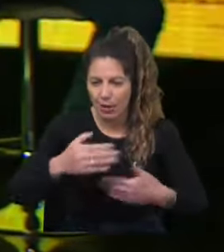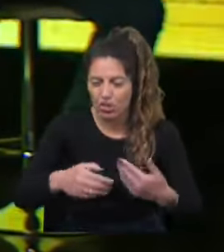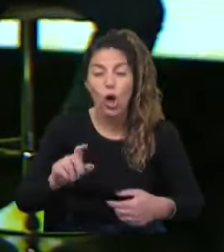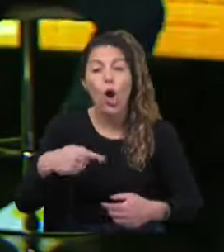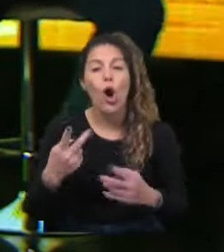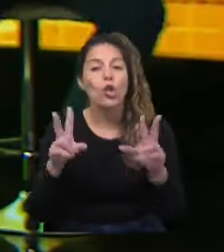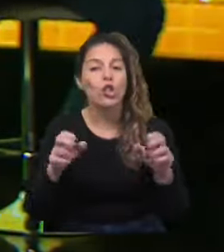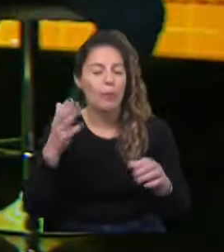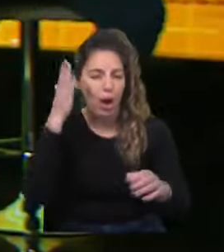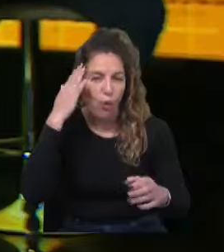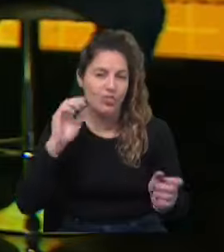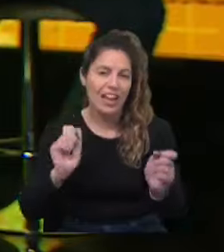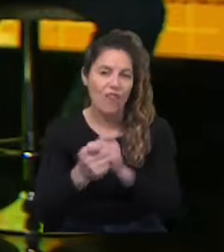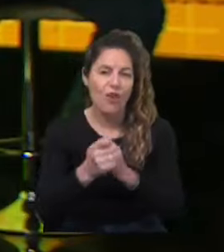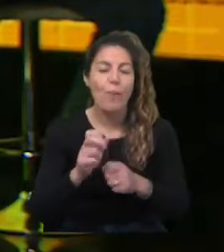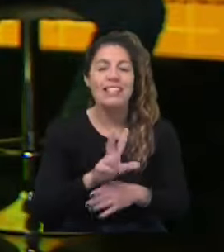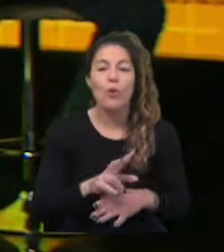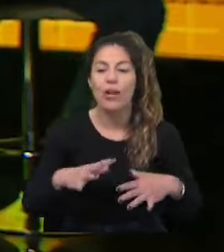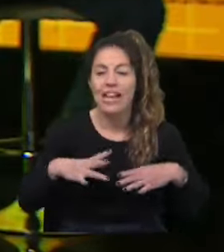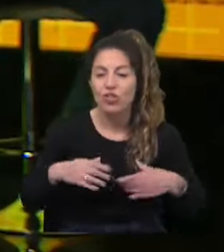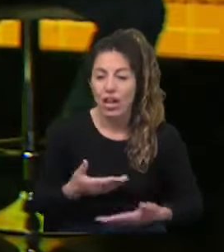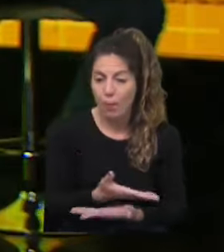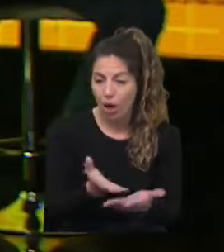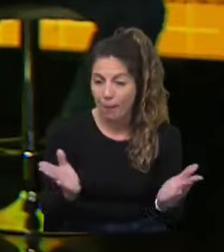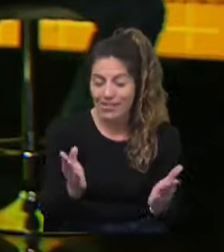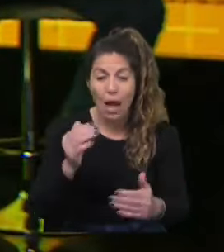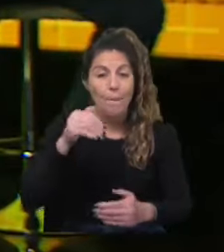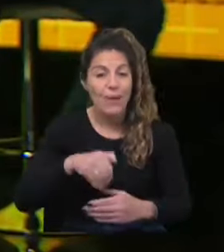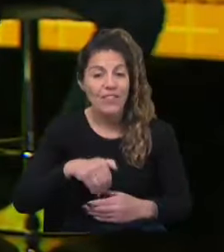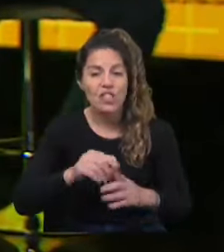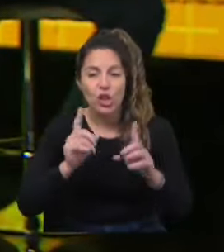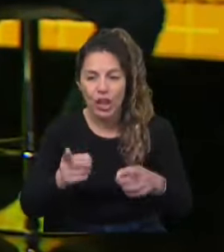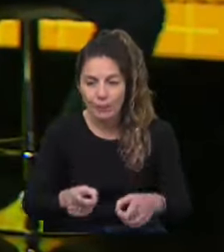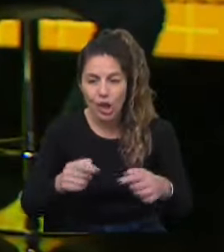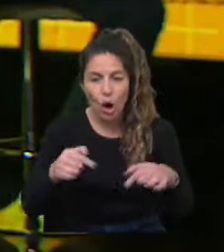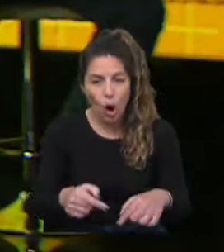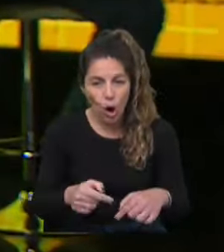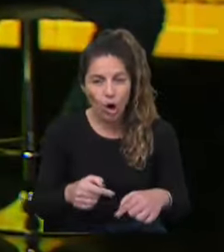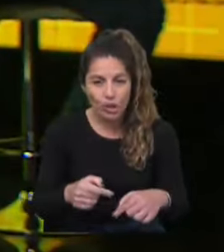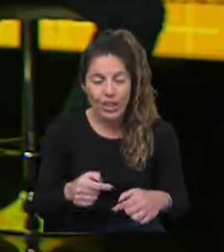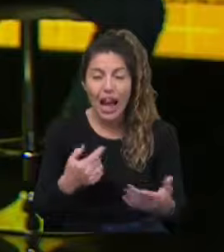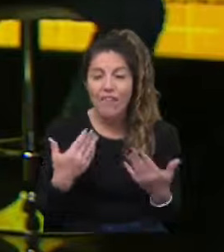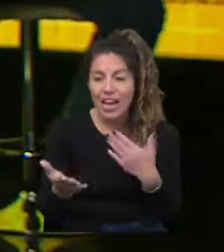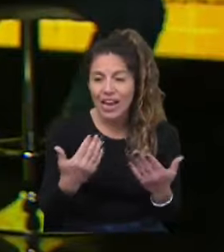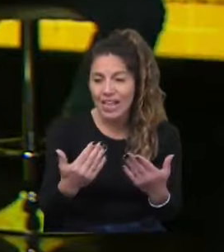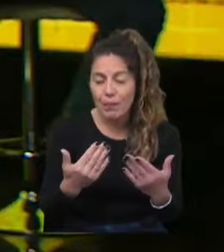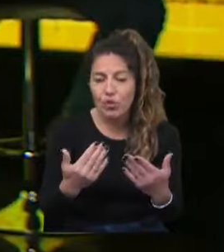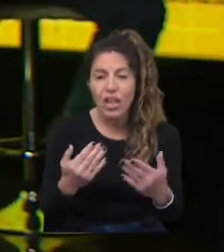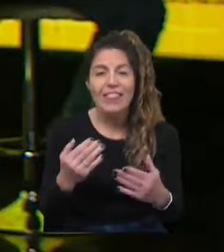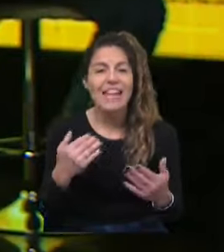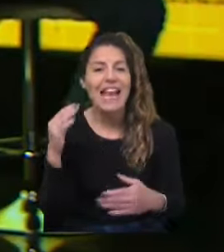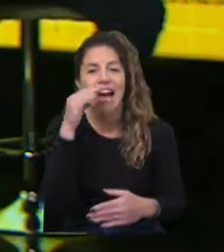tema, como saben, la reforma de la seguridad social está sobre la mesa y el plebiscito también. Pero hoy meteremos el zoom en la realidad de la caja de